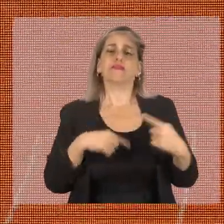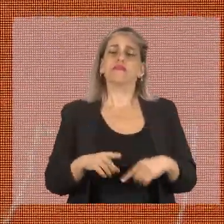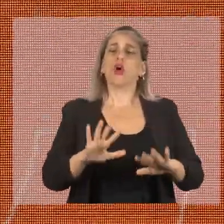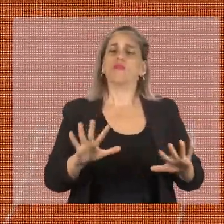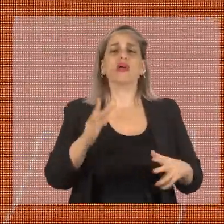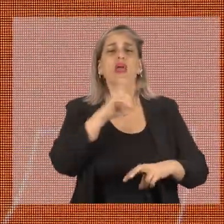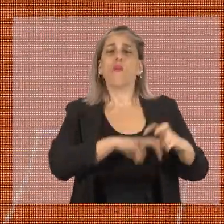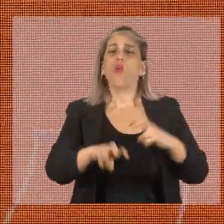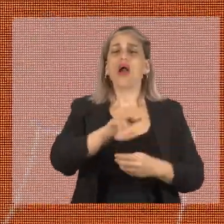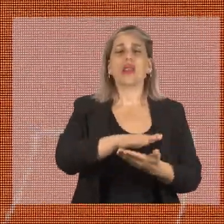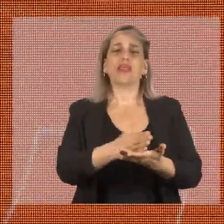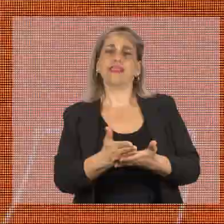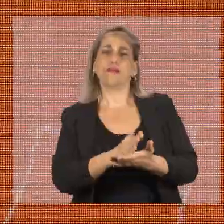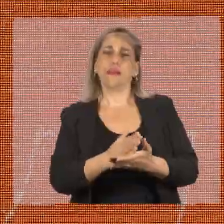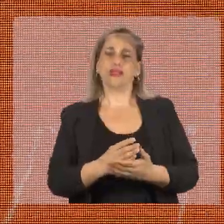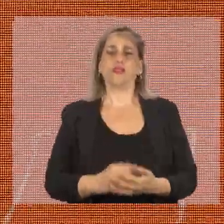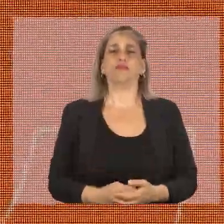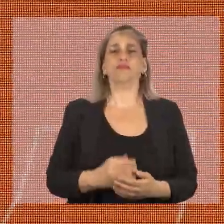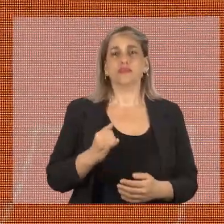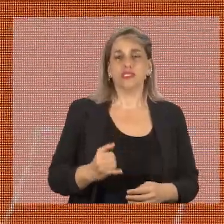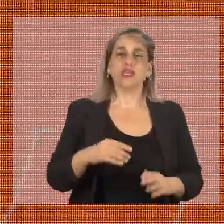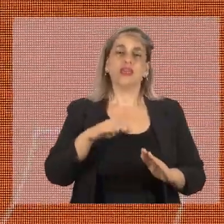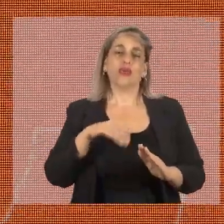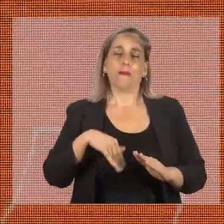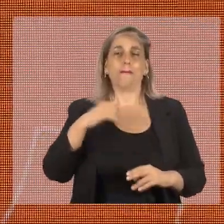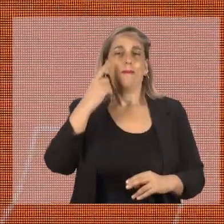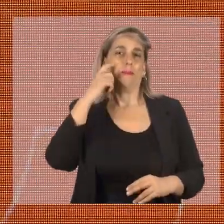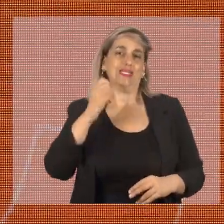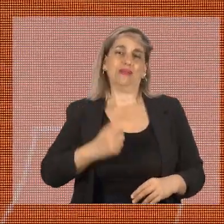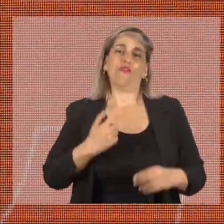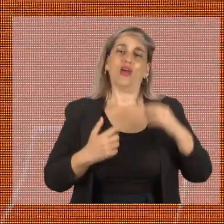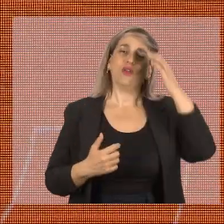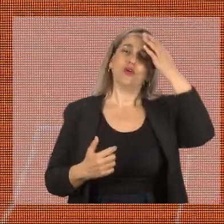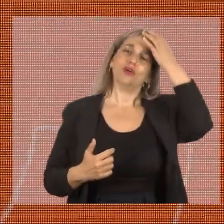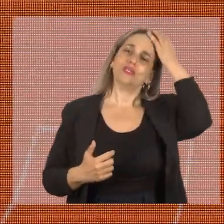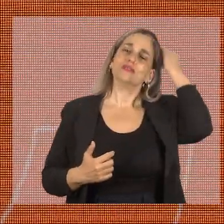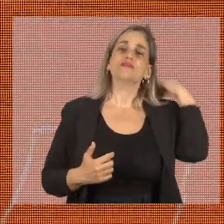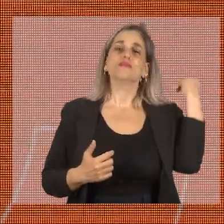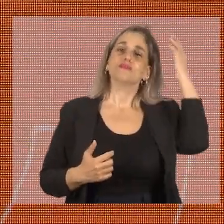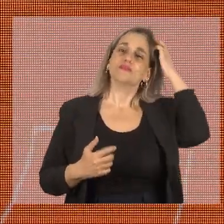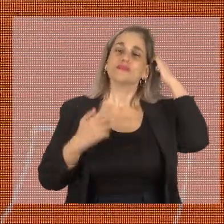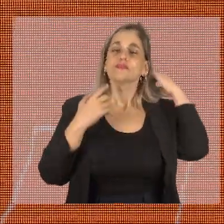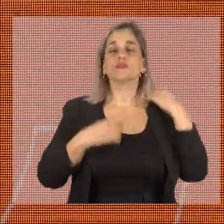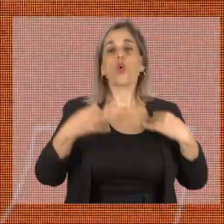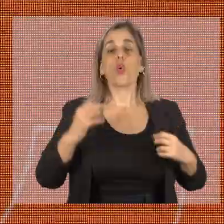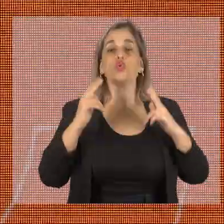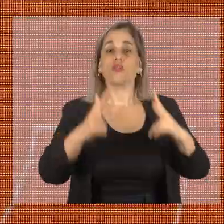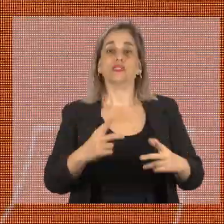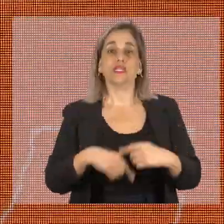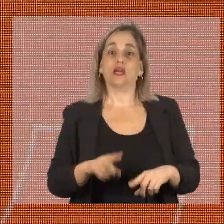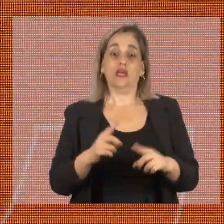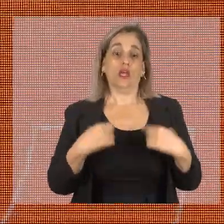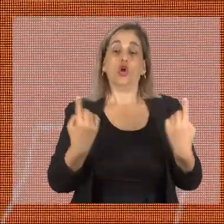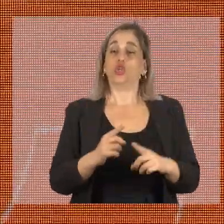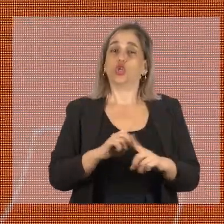cuando se trata de valores y de principios. Y decía hace un instante que nosotros no